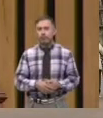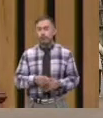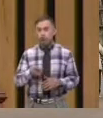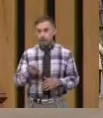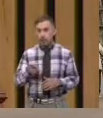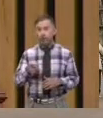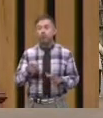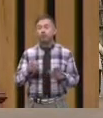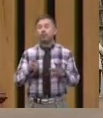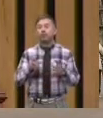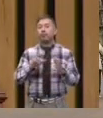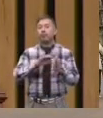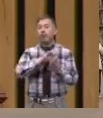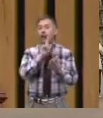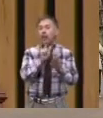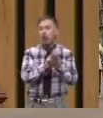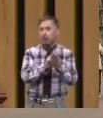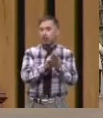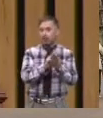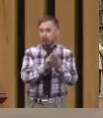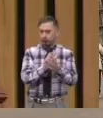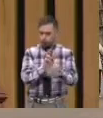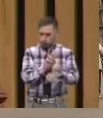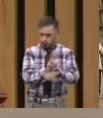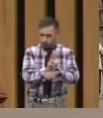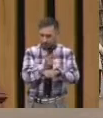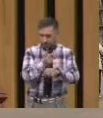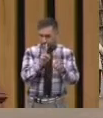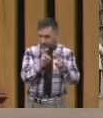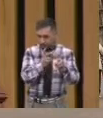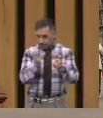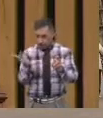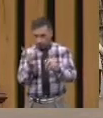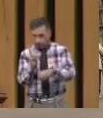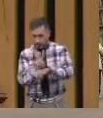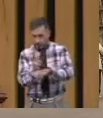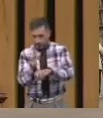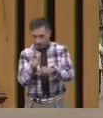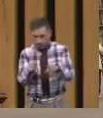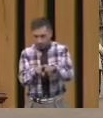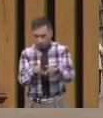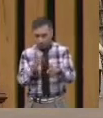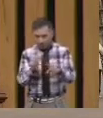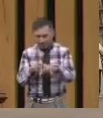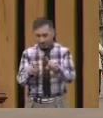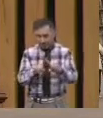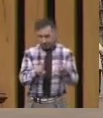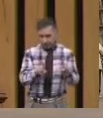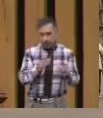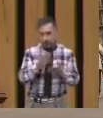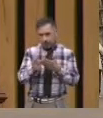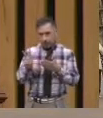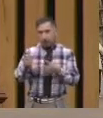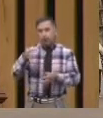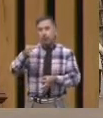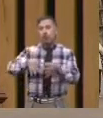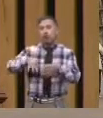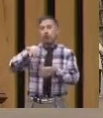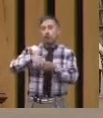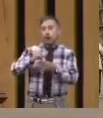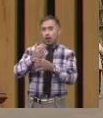bien jurídico a tutelar. En segundo lugar, así lo ha dicho el tribunal, no es que yo lo